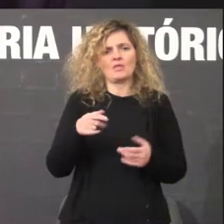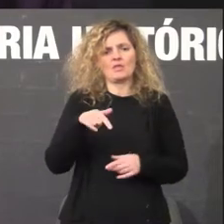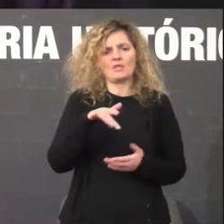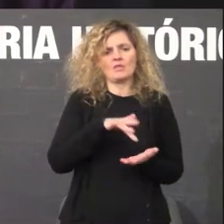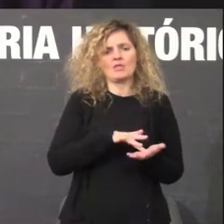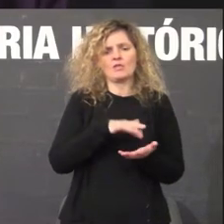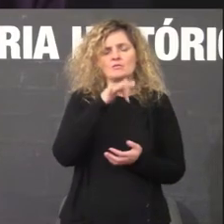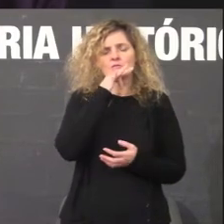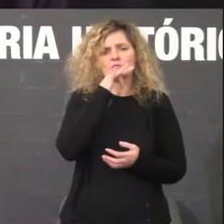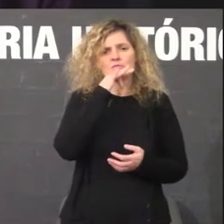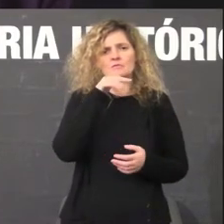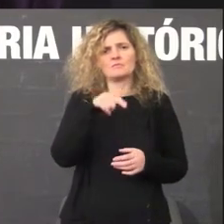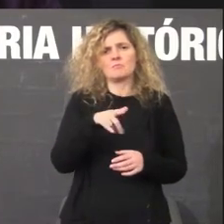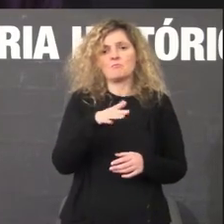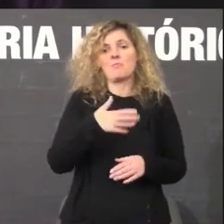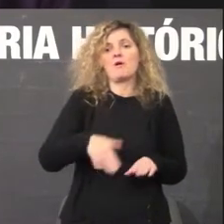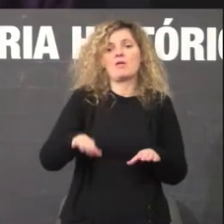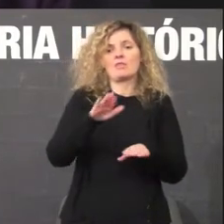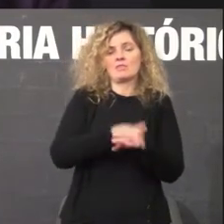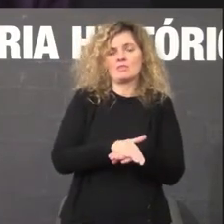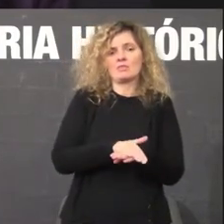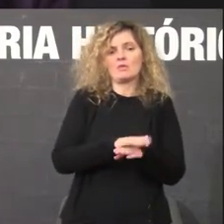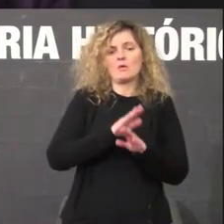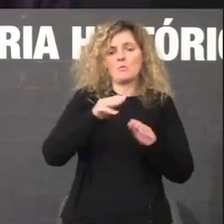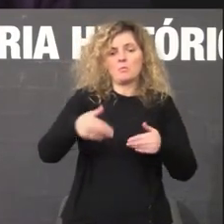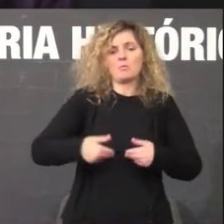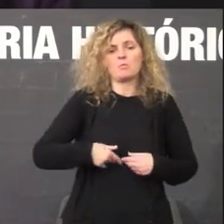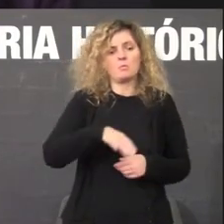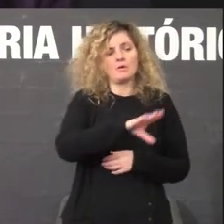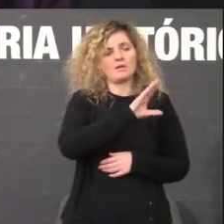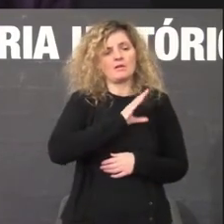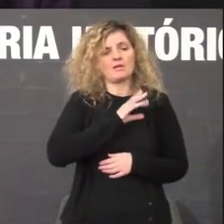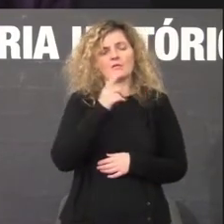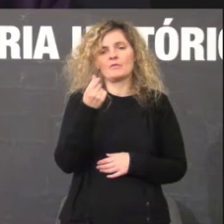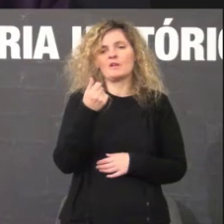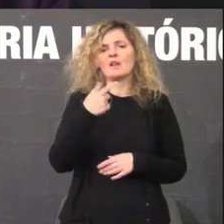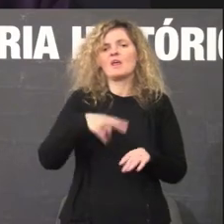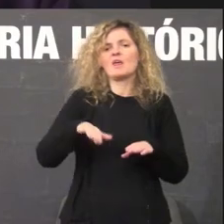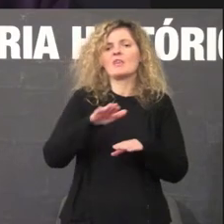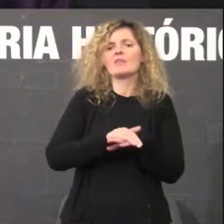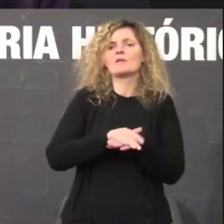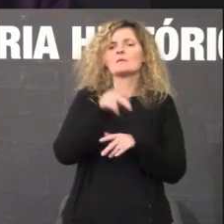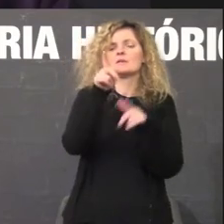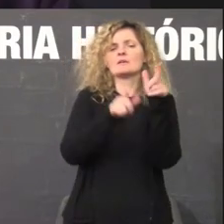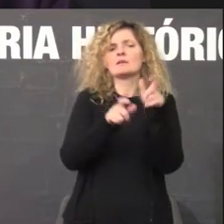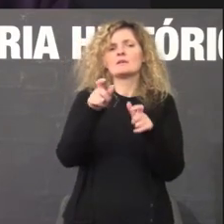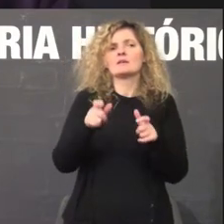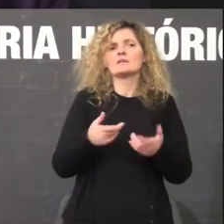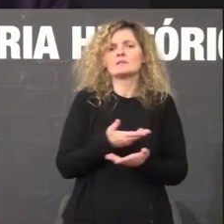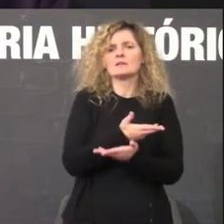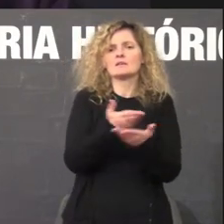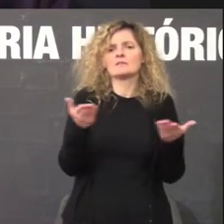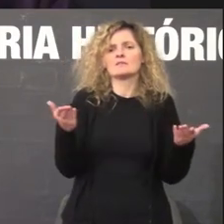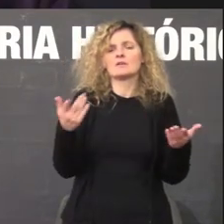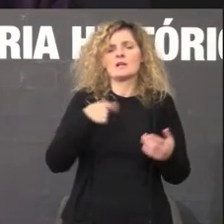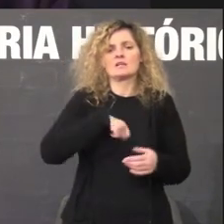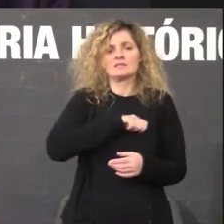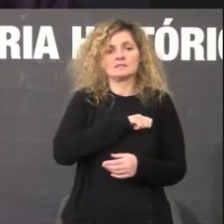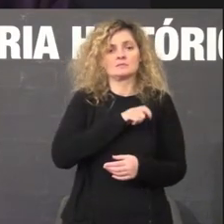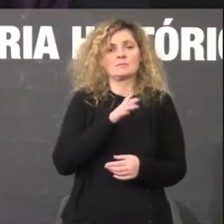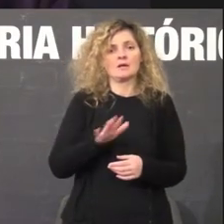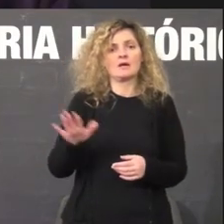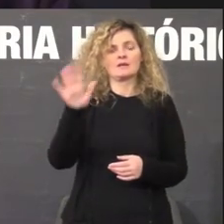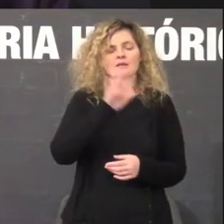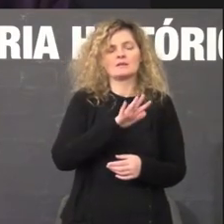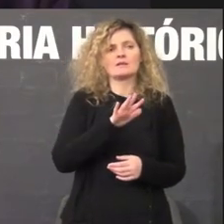sea juzgado y que por encima, que no haya devuelto el dinero y que por encima la agenda española,